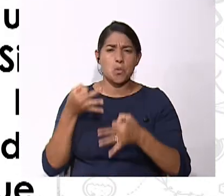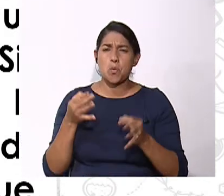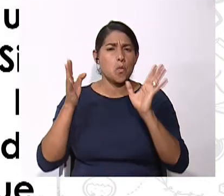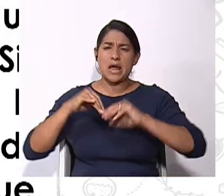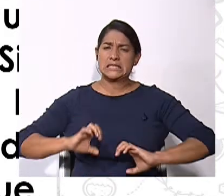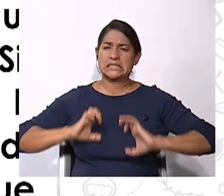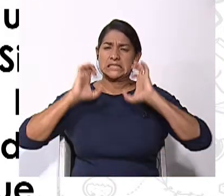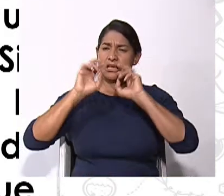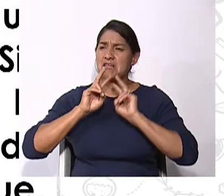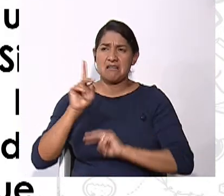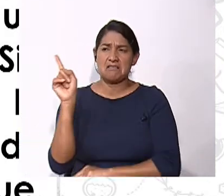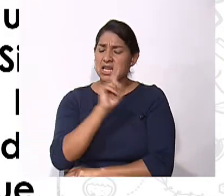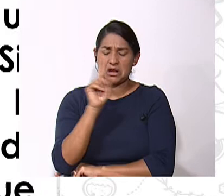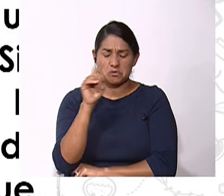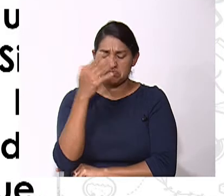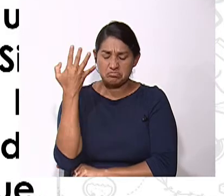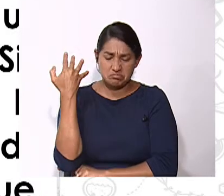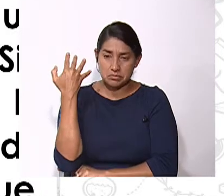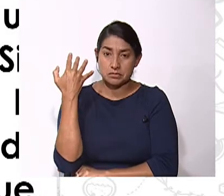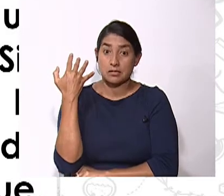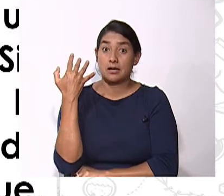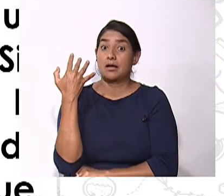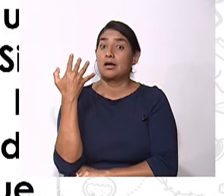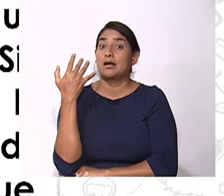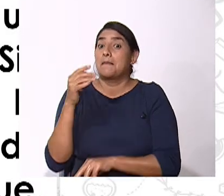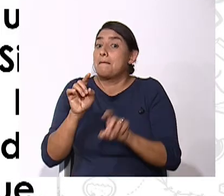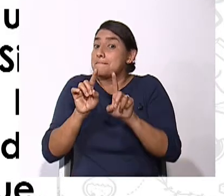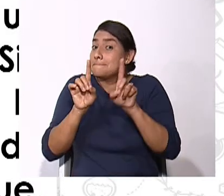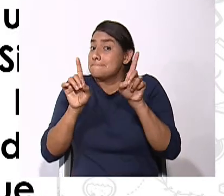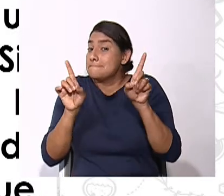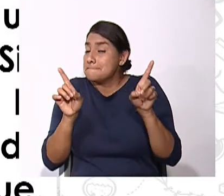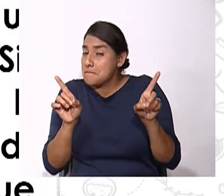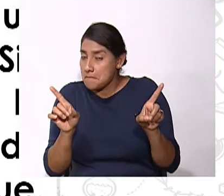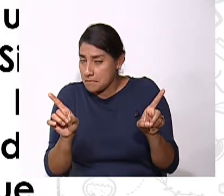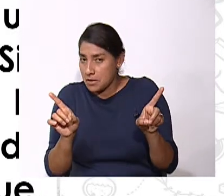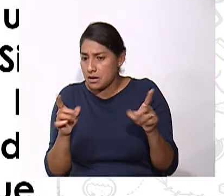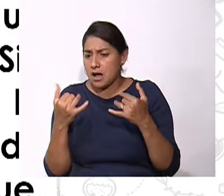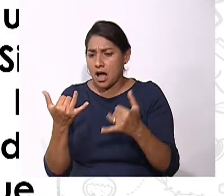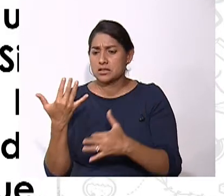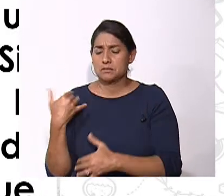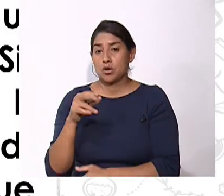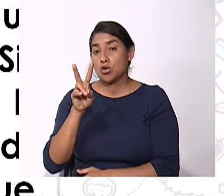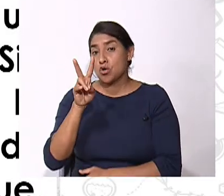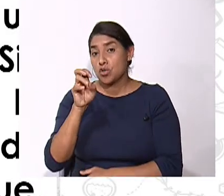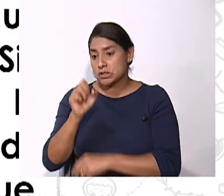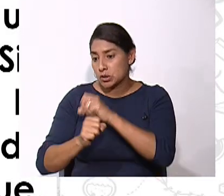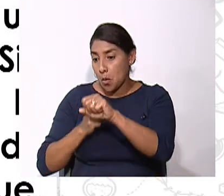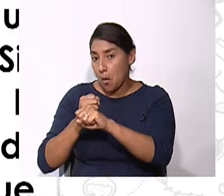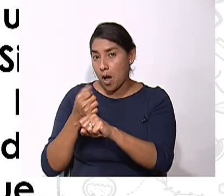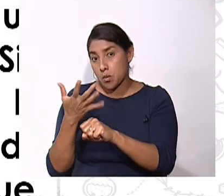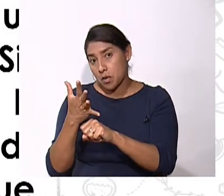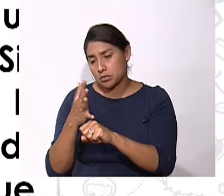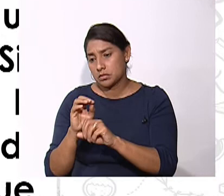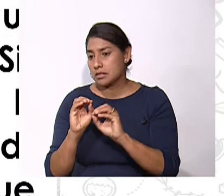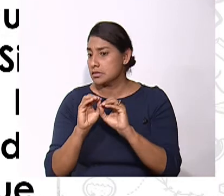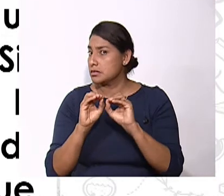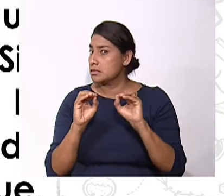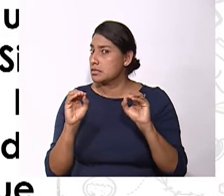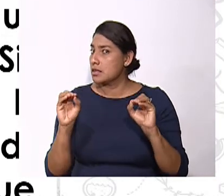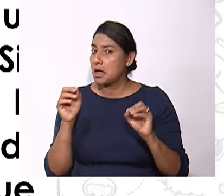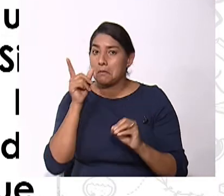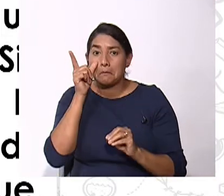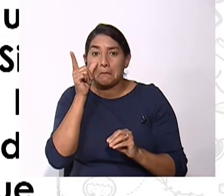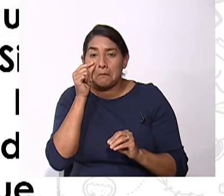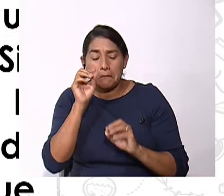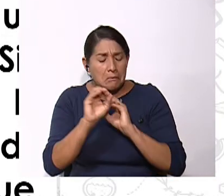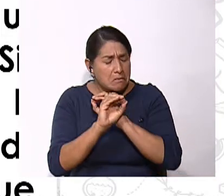existieron de verdad. Sin embargo, hace 200 años nadie lo